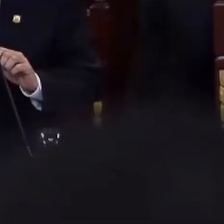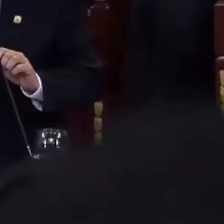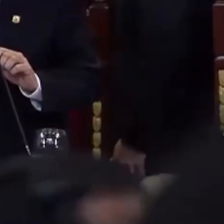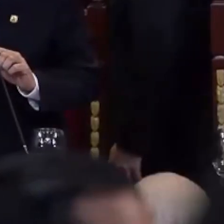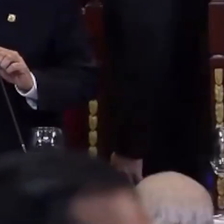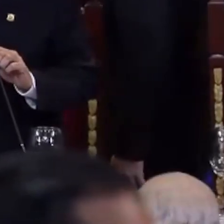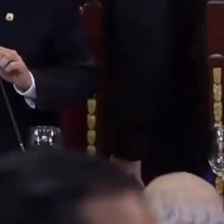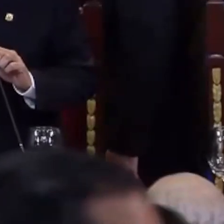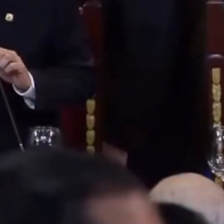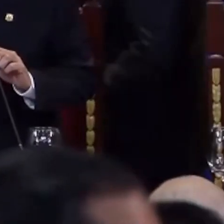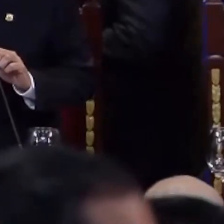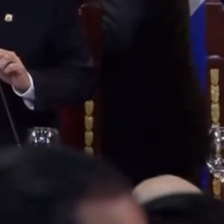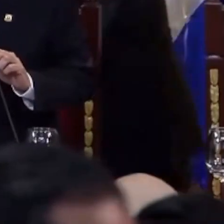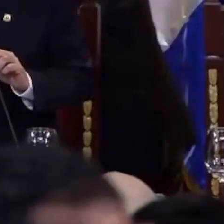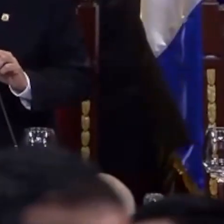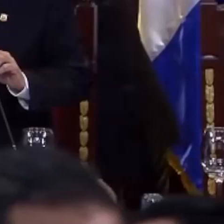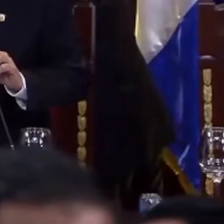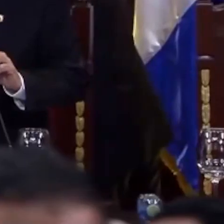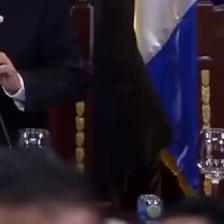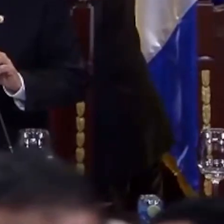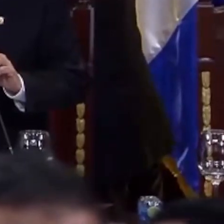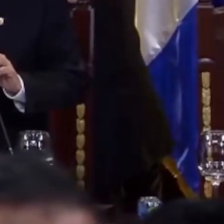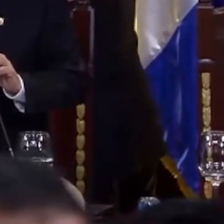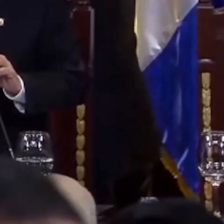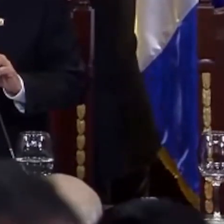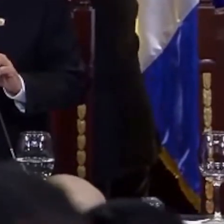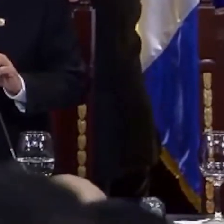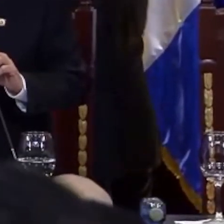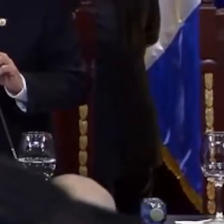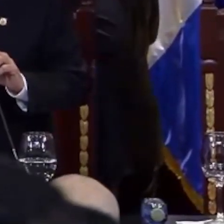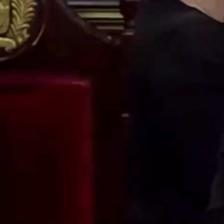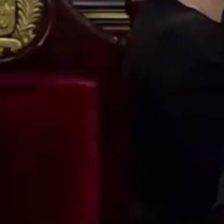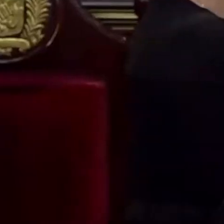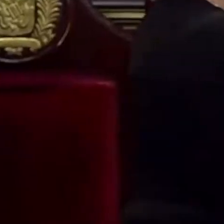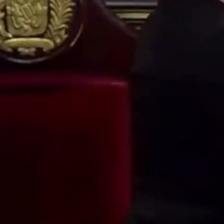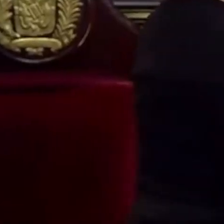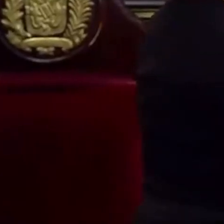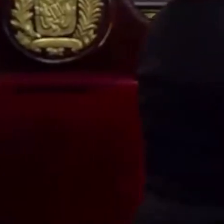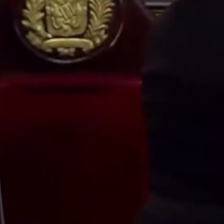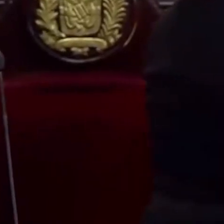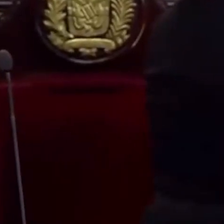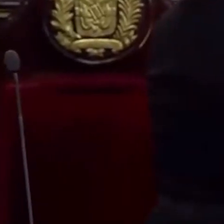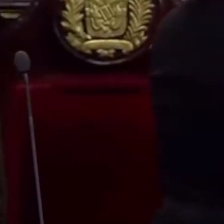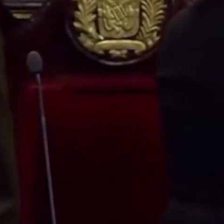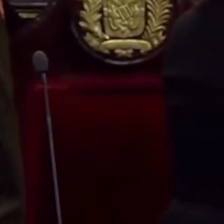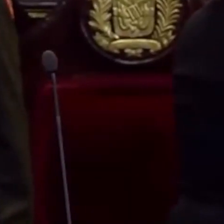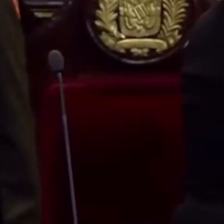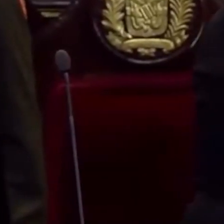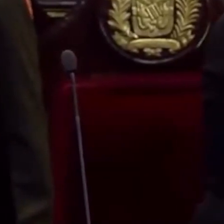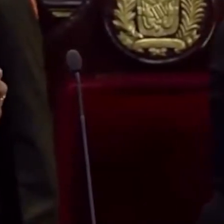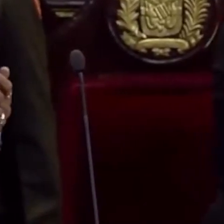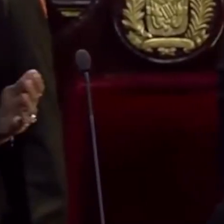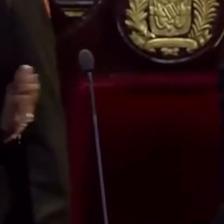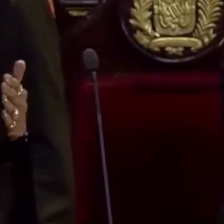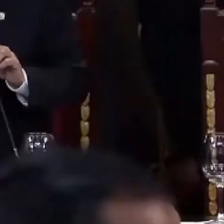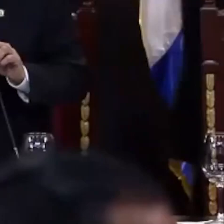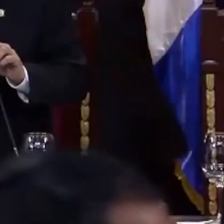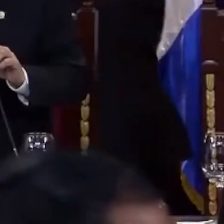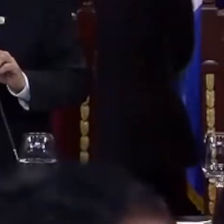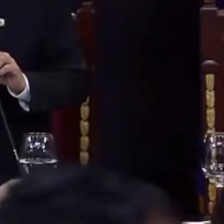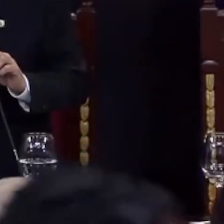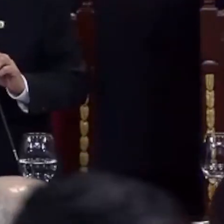para recibir el mensaje y la rendición de cuentas del presidente de la República,